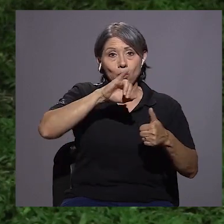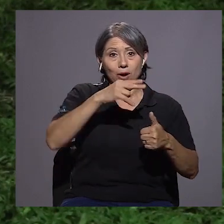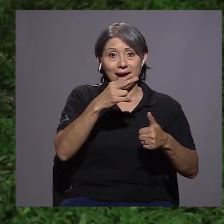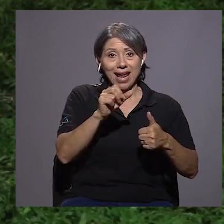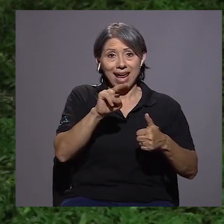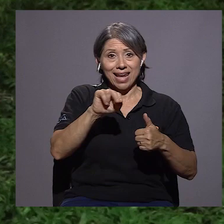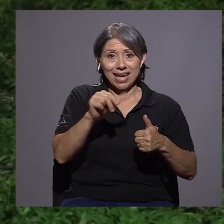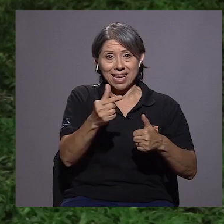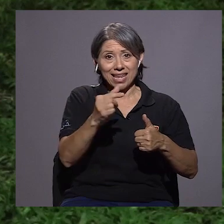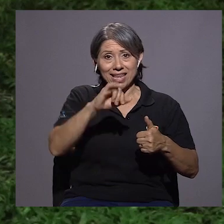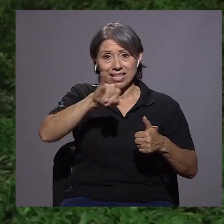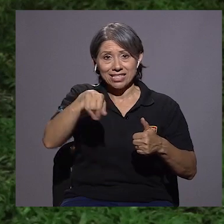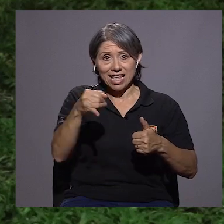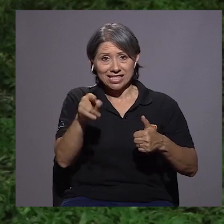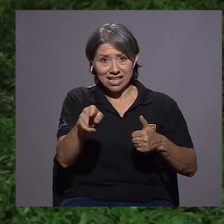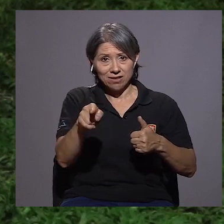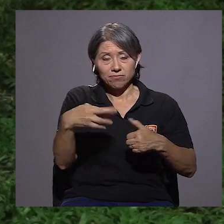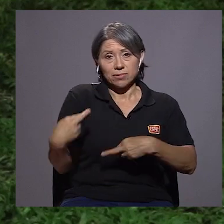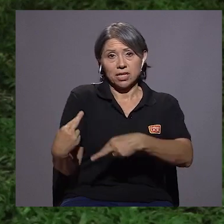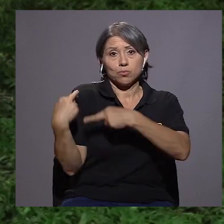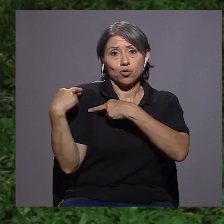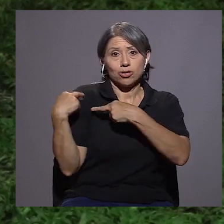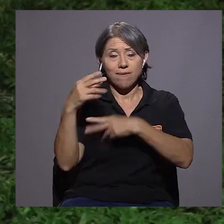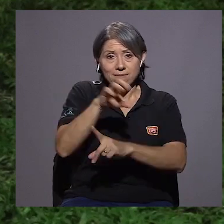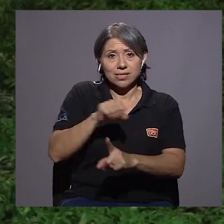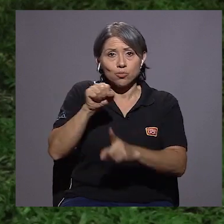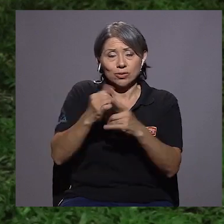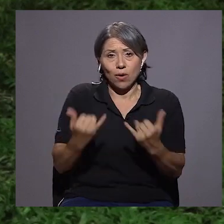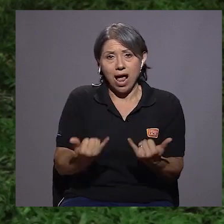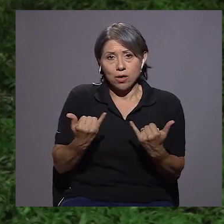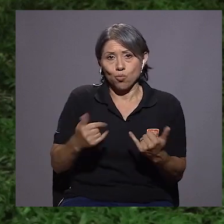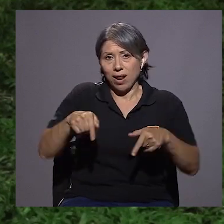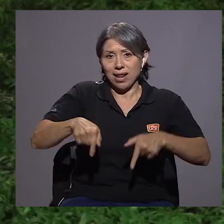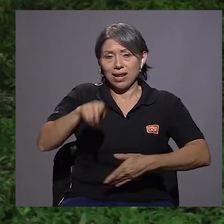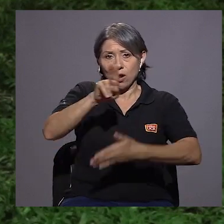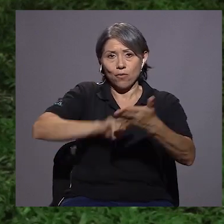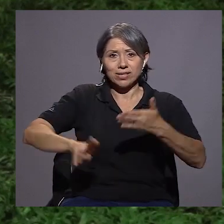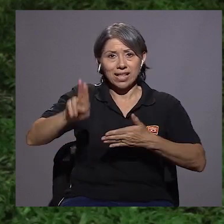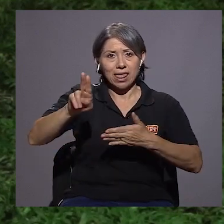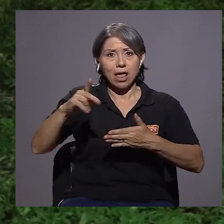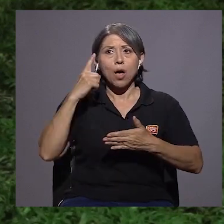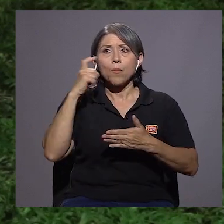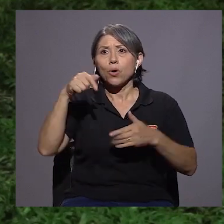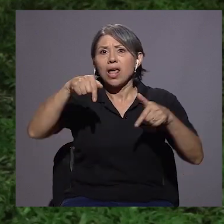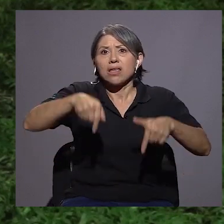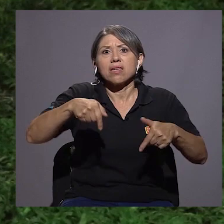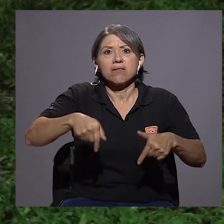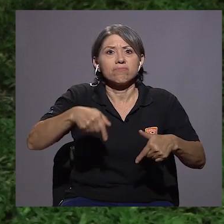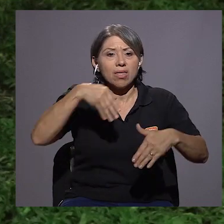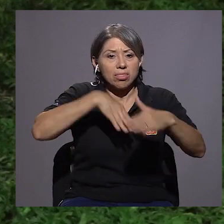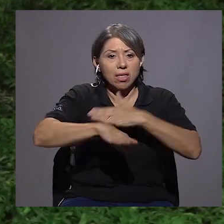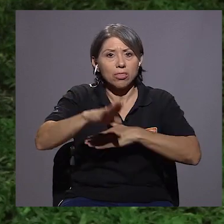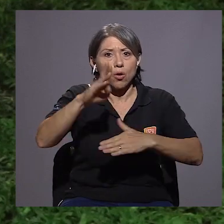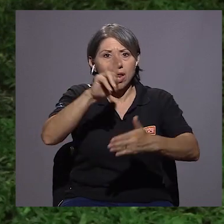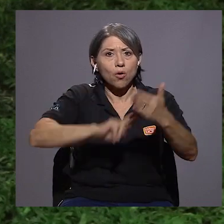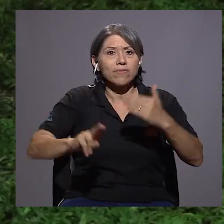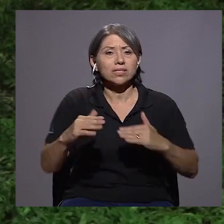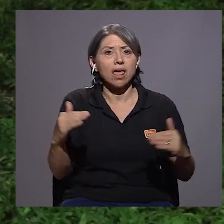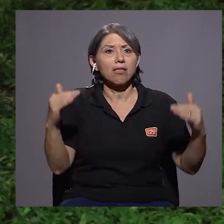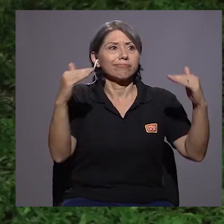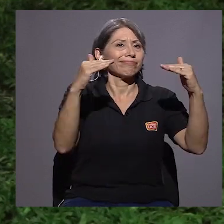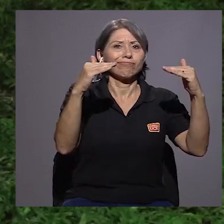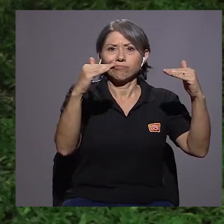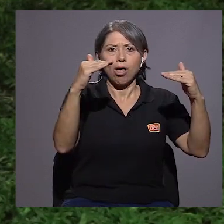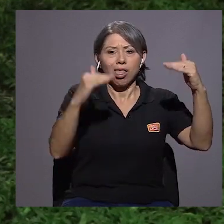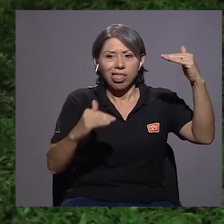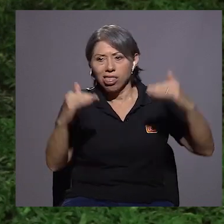Jensen, claro, responsable de la situación actual que existe en la universidad, tanto por la gran desigualdad que existe a lo interno de la universidad.